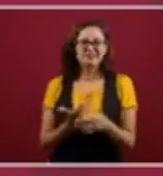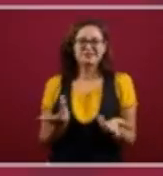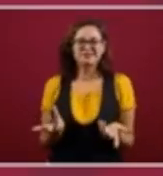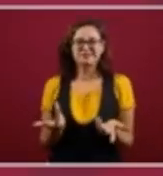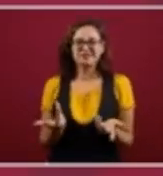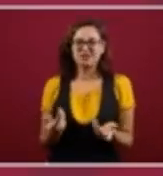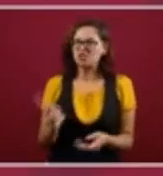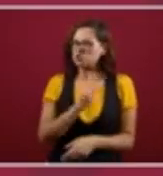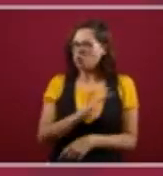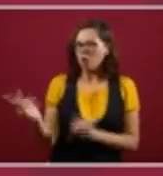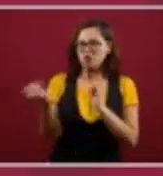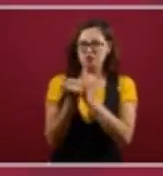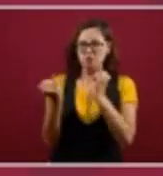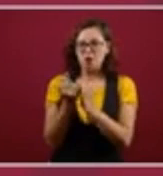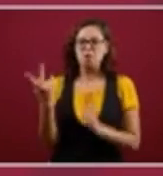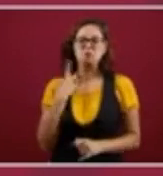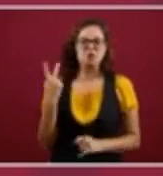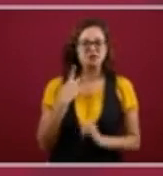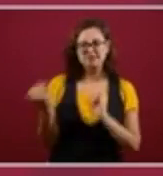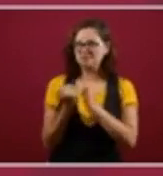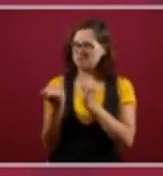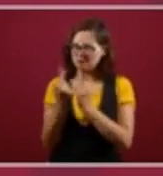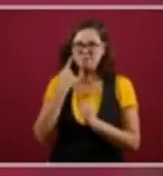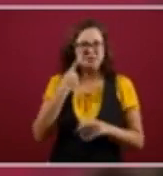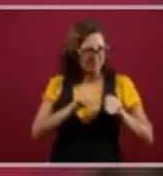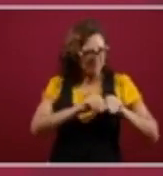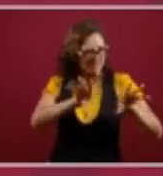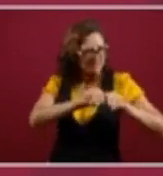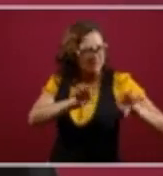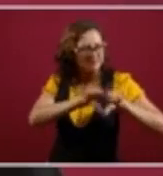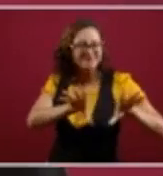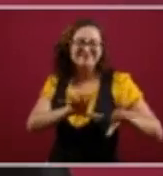todos son iguales. No,